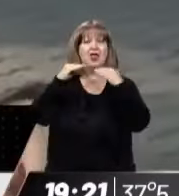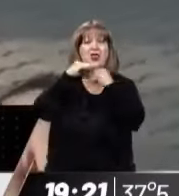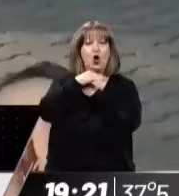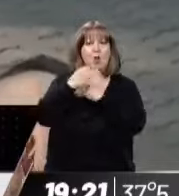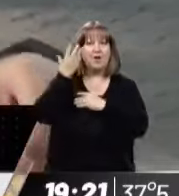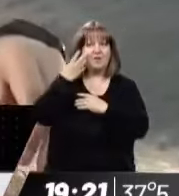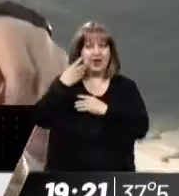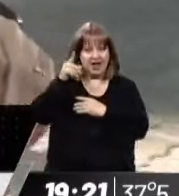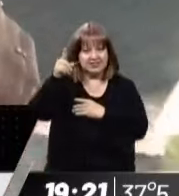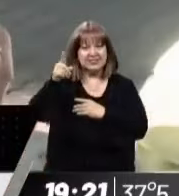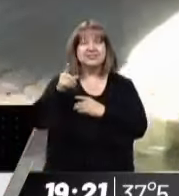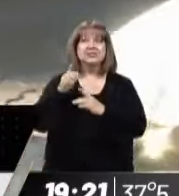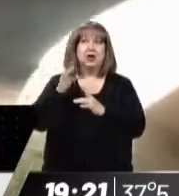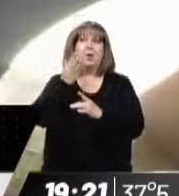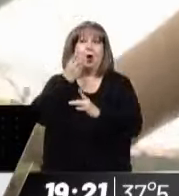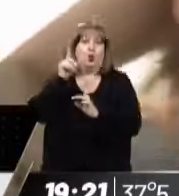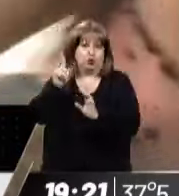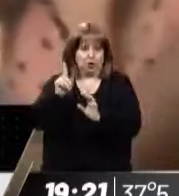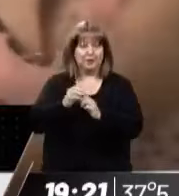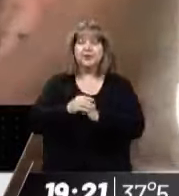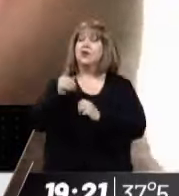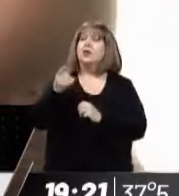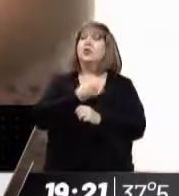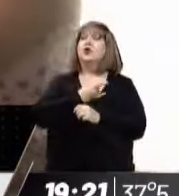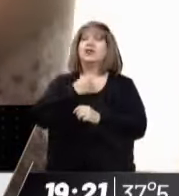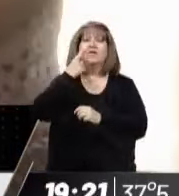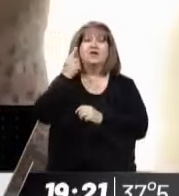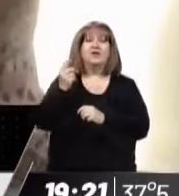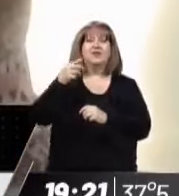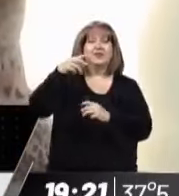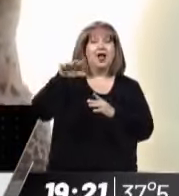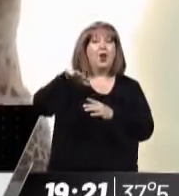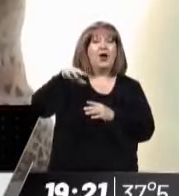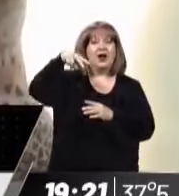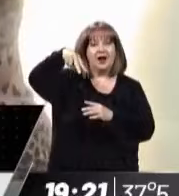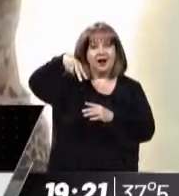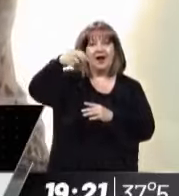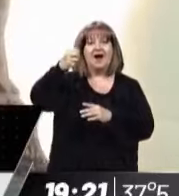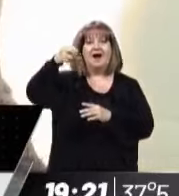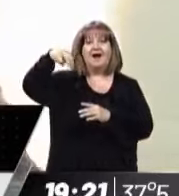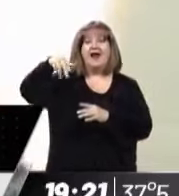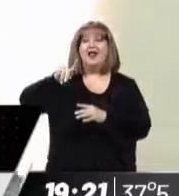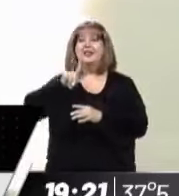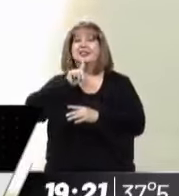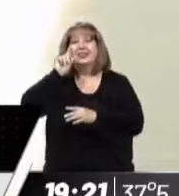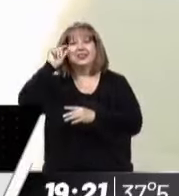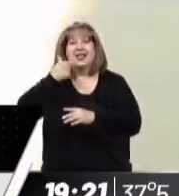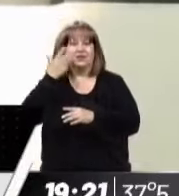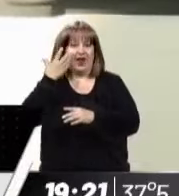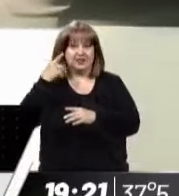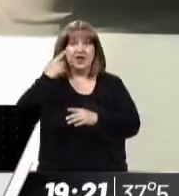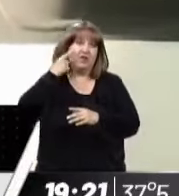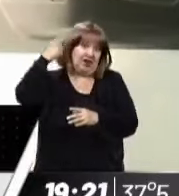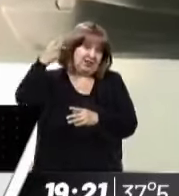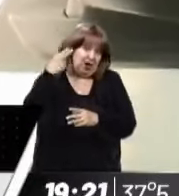lo mejor, ¿dónde estás viviendo en Nantes? Estoy viviendo en Nantes. Lo mejor de Nantes en 30 segundos y vos me vas a decir lo mejor de Mendoza en 30 segundos,